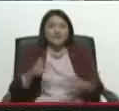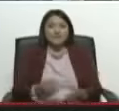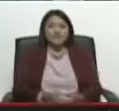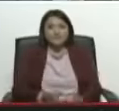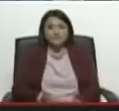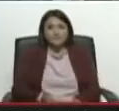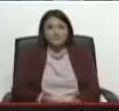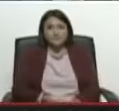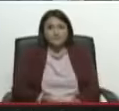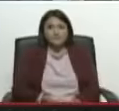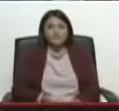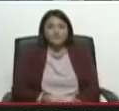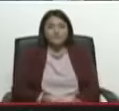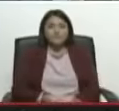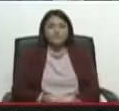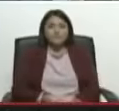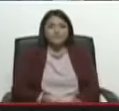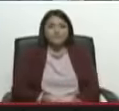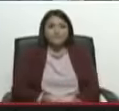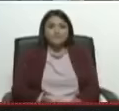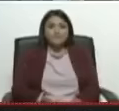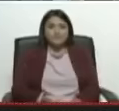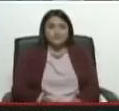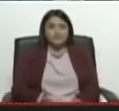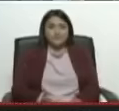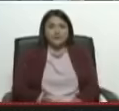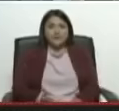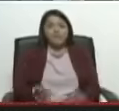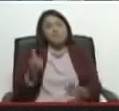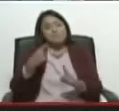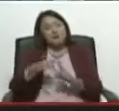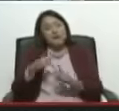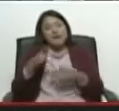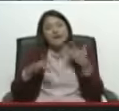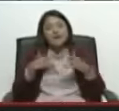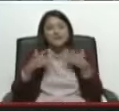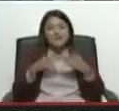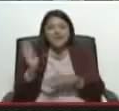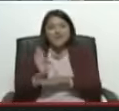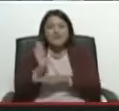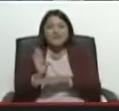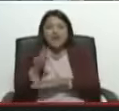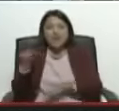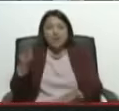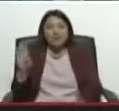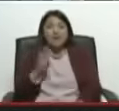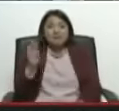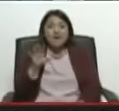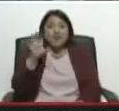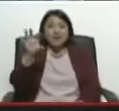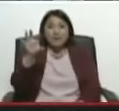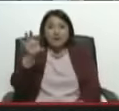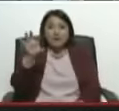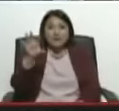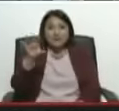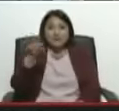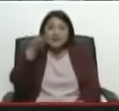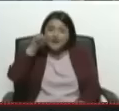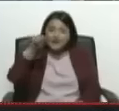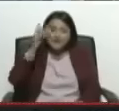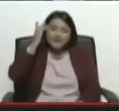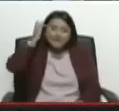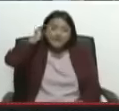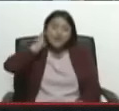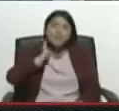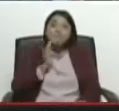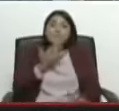por supuesto, la jornada que acaba de realizarse en Barbados, donde se han hecho una serie de